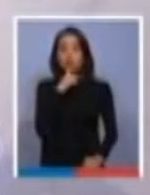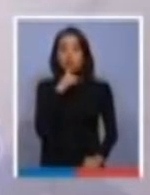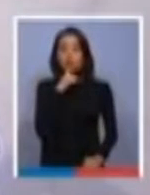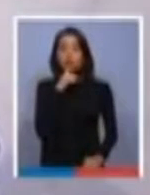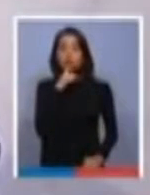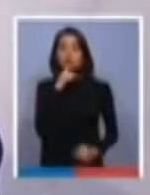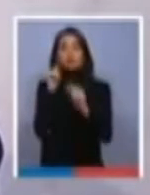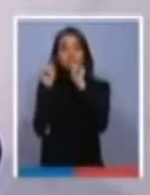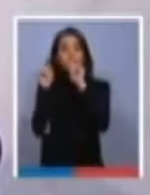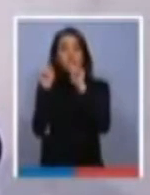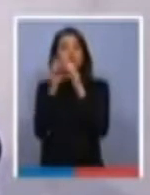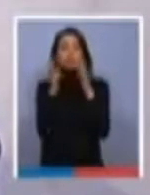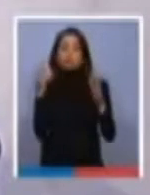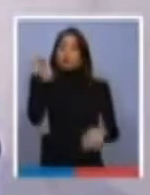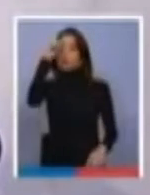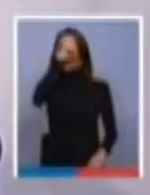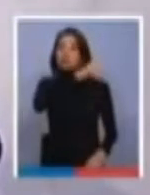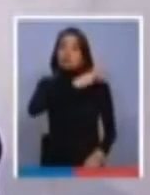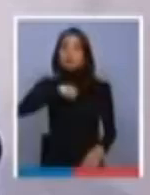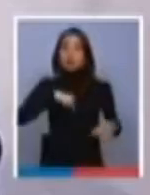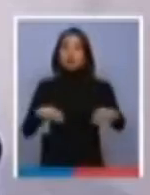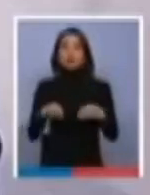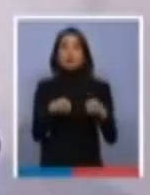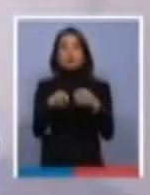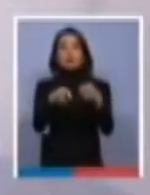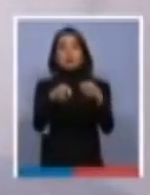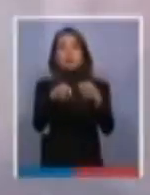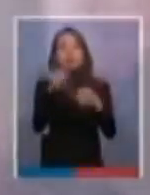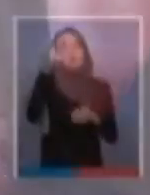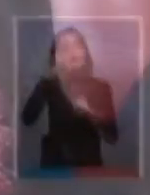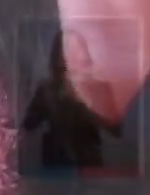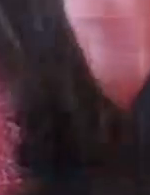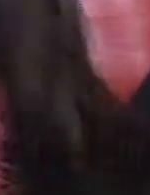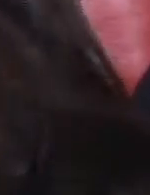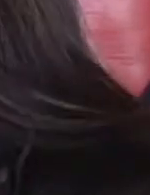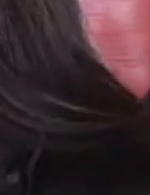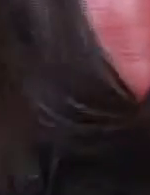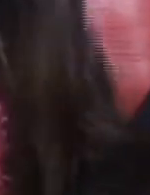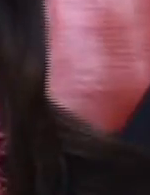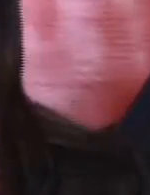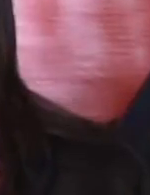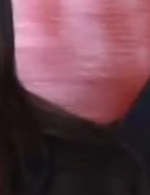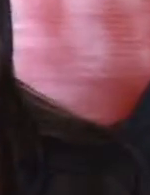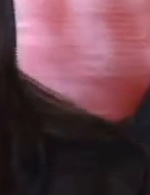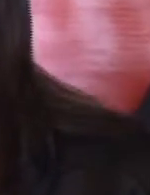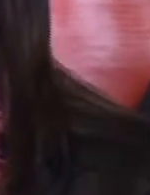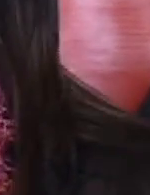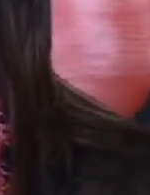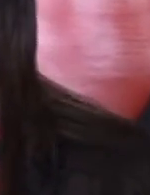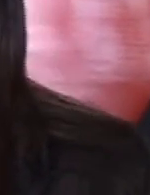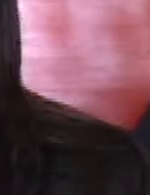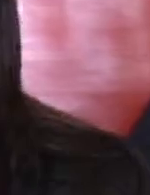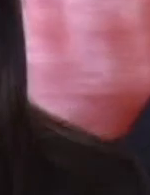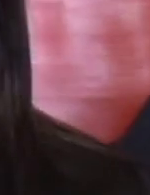eh para todas aquellas personas que tengan un puntaje de 11740 puntos hacia